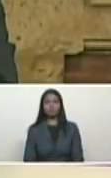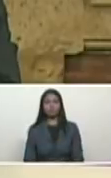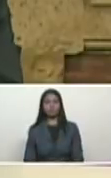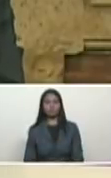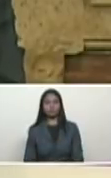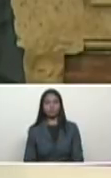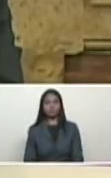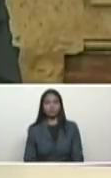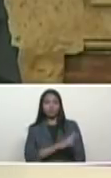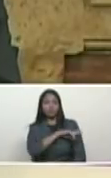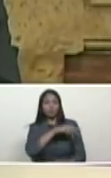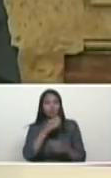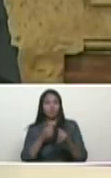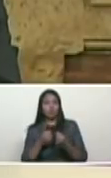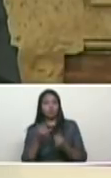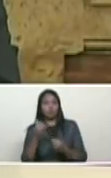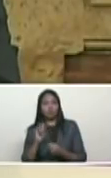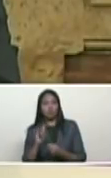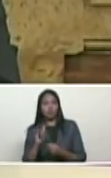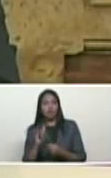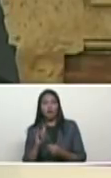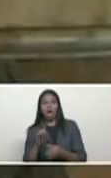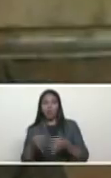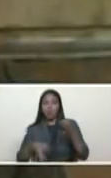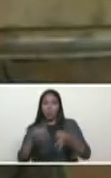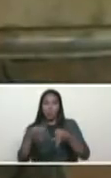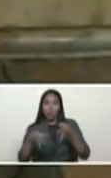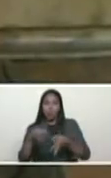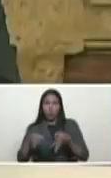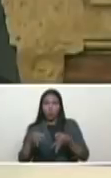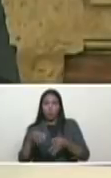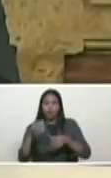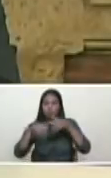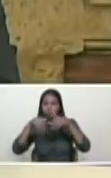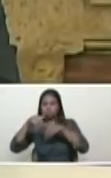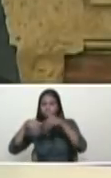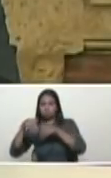los poderes judiciales el poder electoral